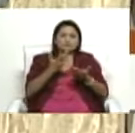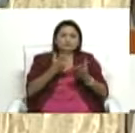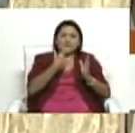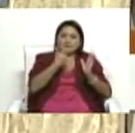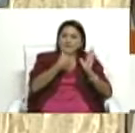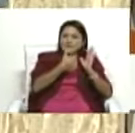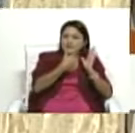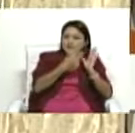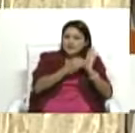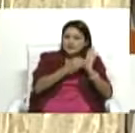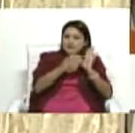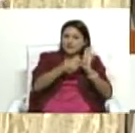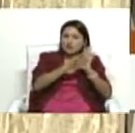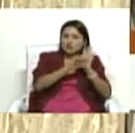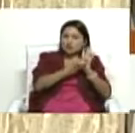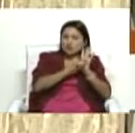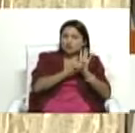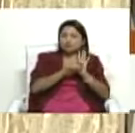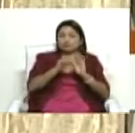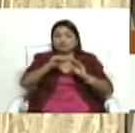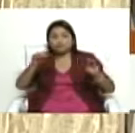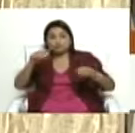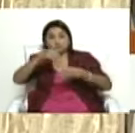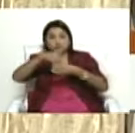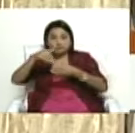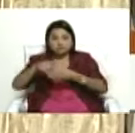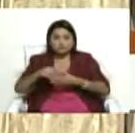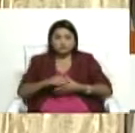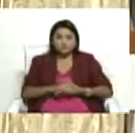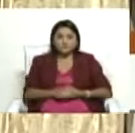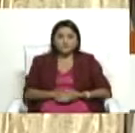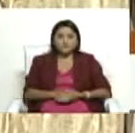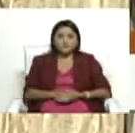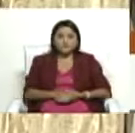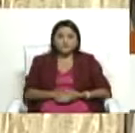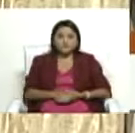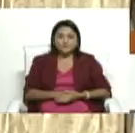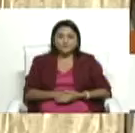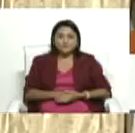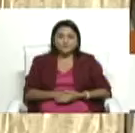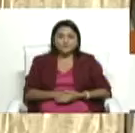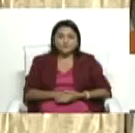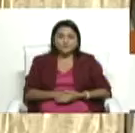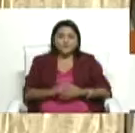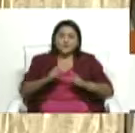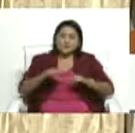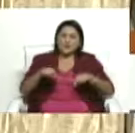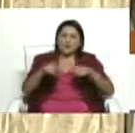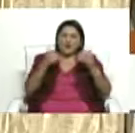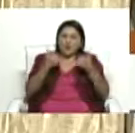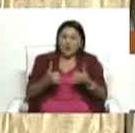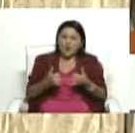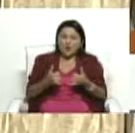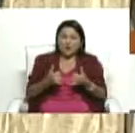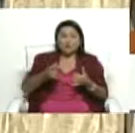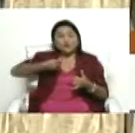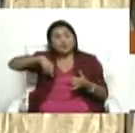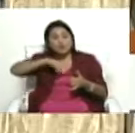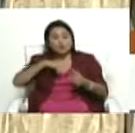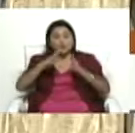Constitución nos establece de convocar a los eventos electorales. Pero en esta oportunidad vamos con un acuerdo.